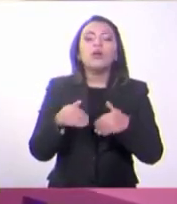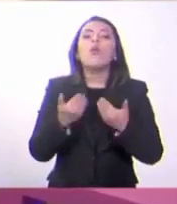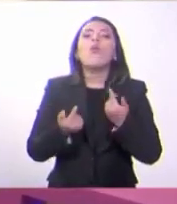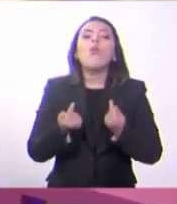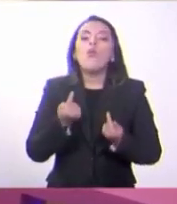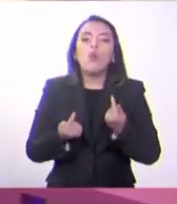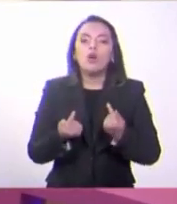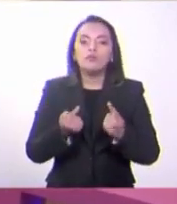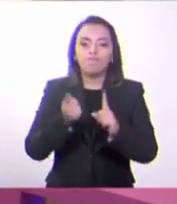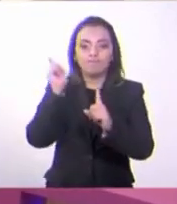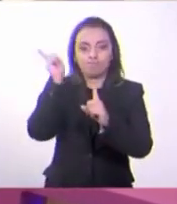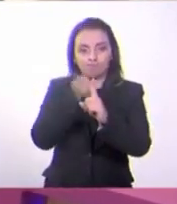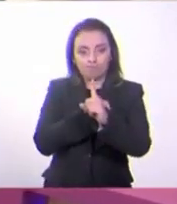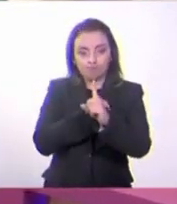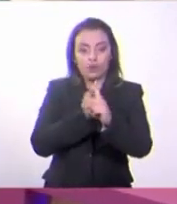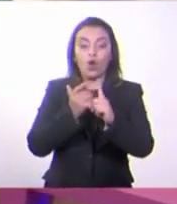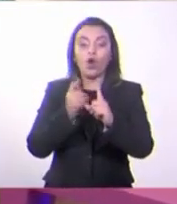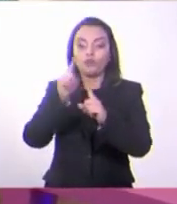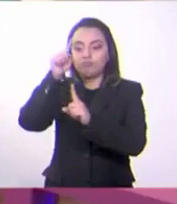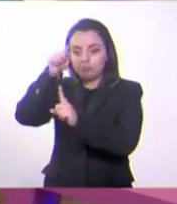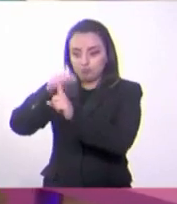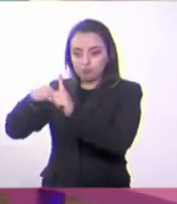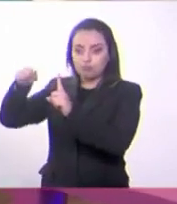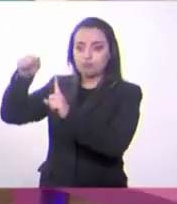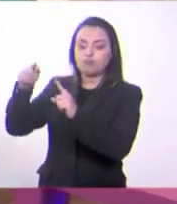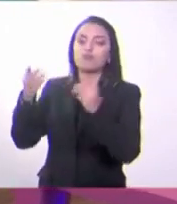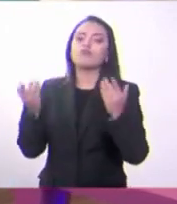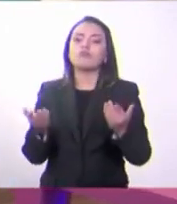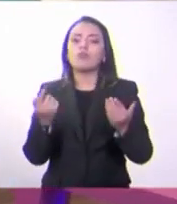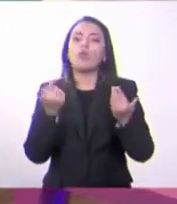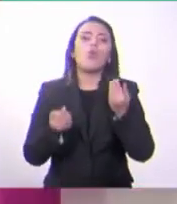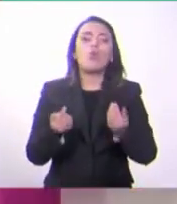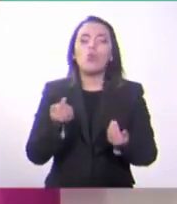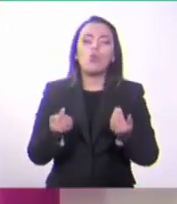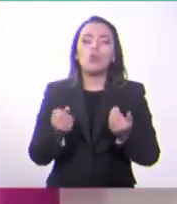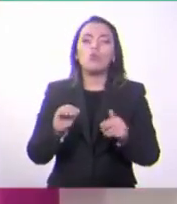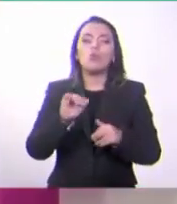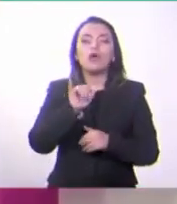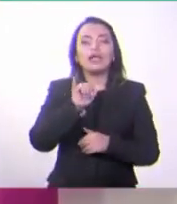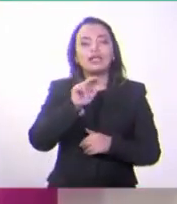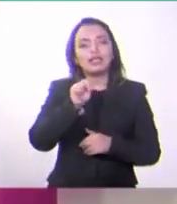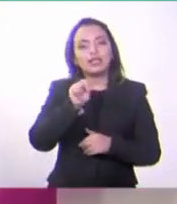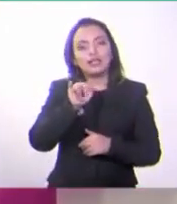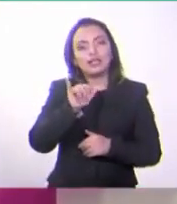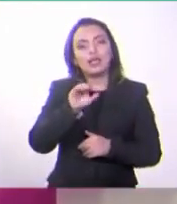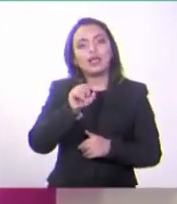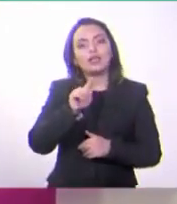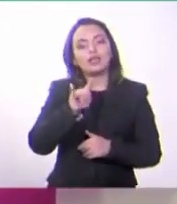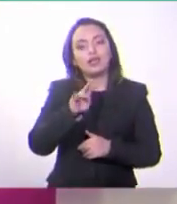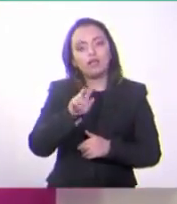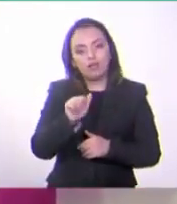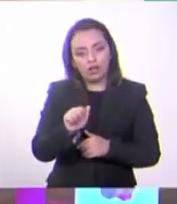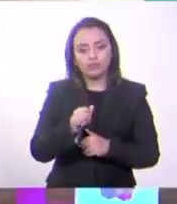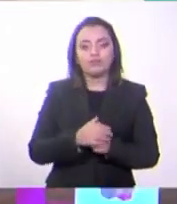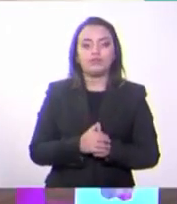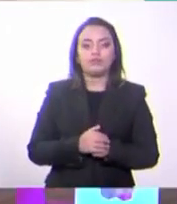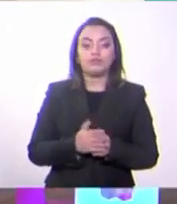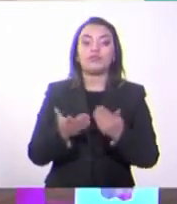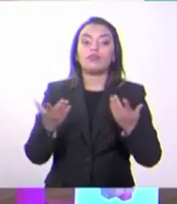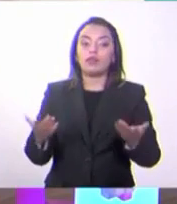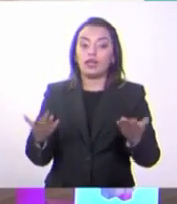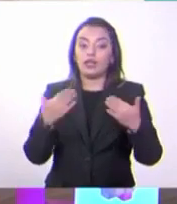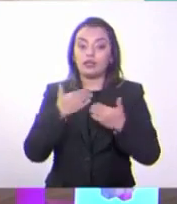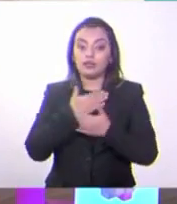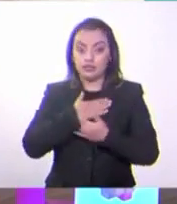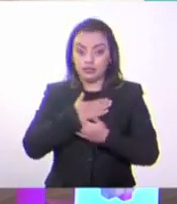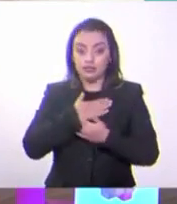cuándo no, si tenemos alguna dificultad. Es por eso que primero estudiamos cómo se grafican, ¿verdad? Exacto, Para que ya ahora tenemos lo una resuelva. gran rama de funciones que